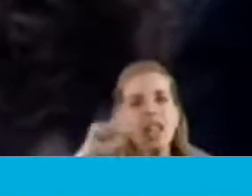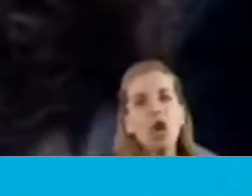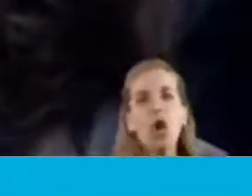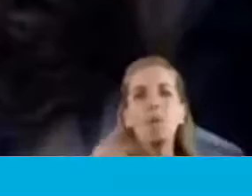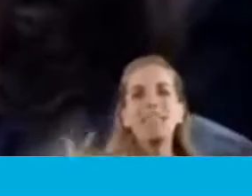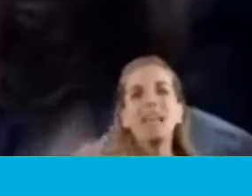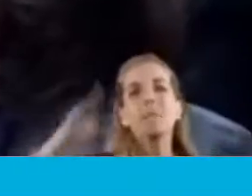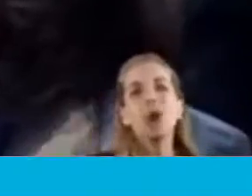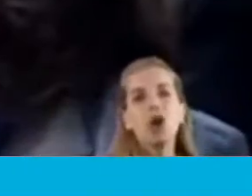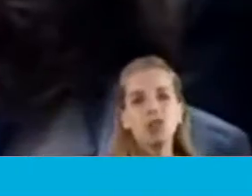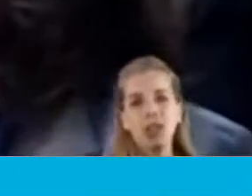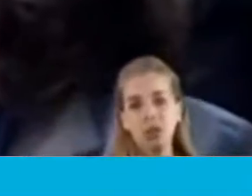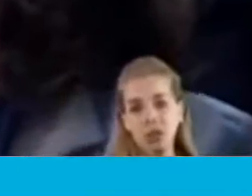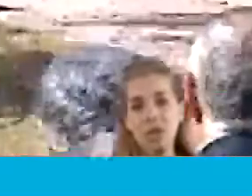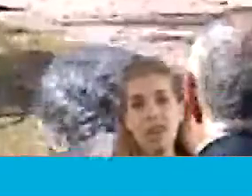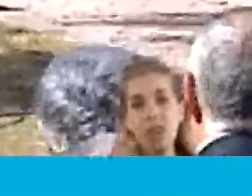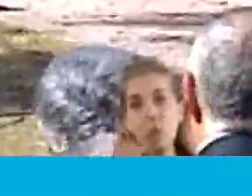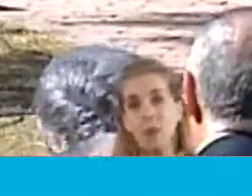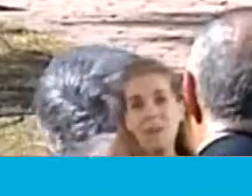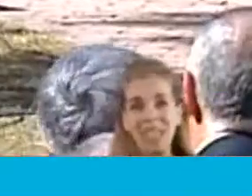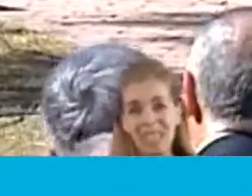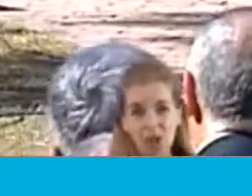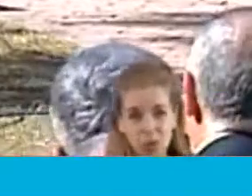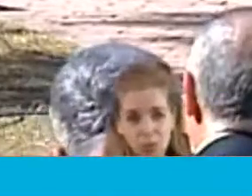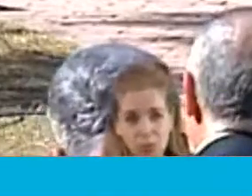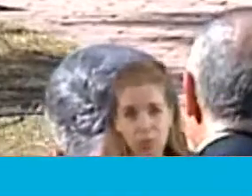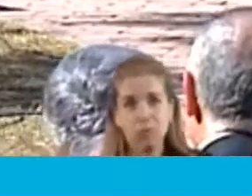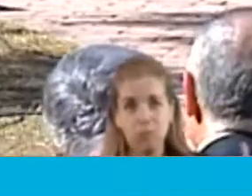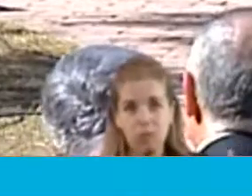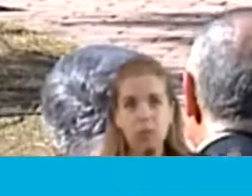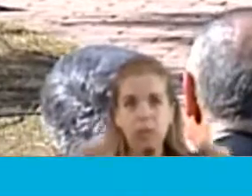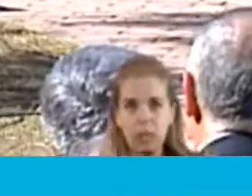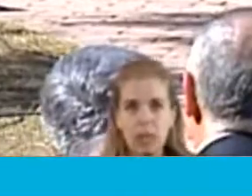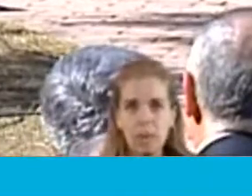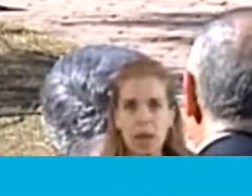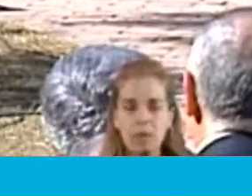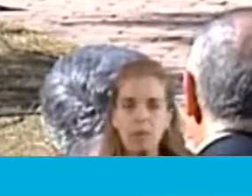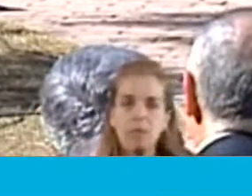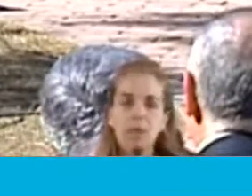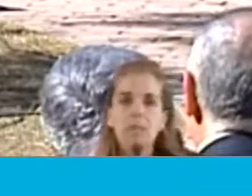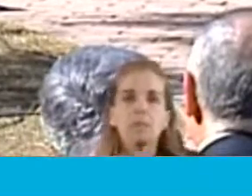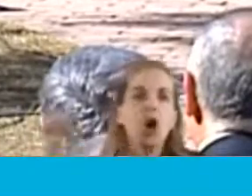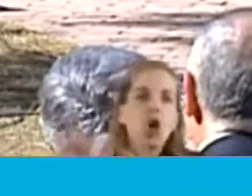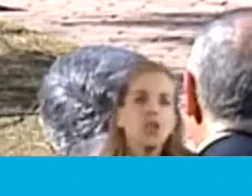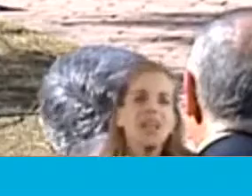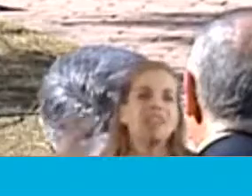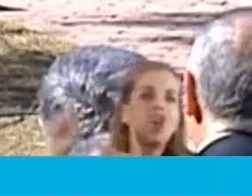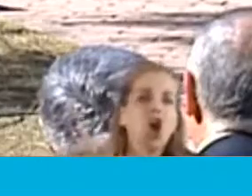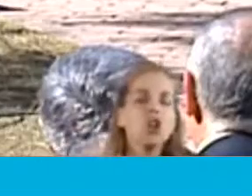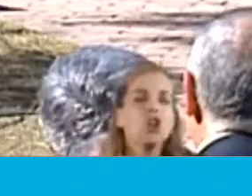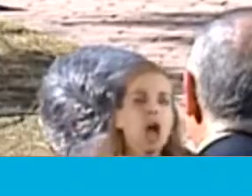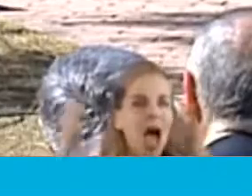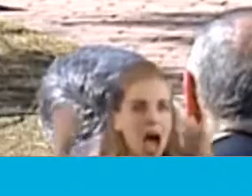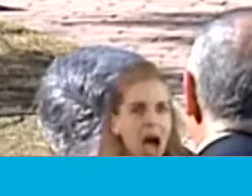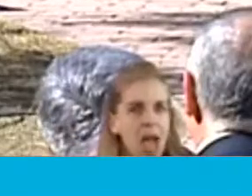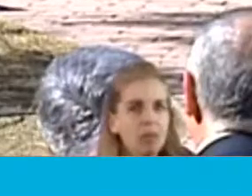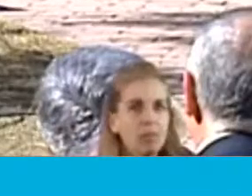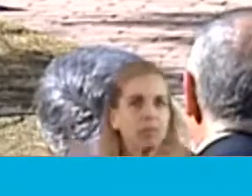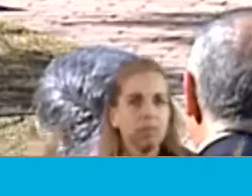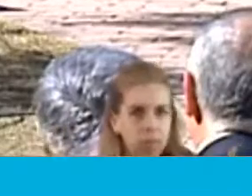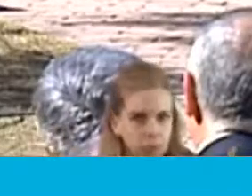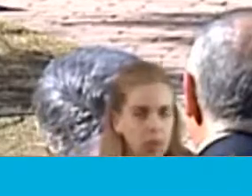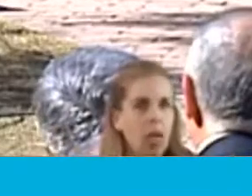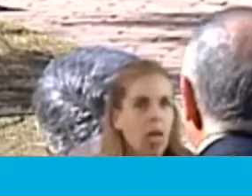año seguimos creciendo a un ritmo que supera el 5%. Estamos exportando más trabajo a Argentina. Tenemos